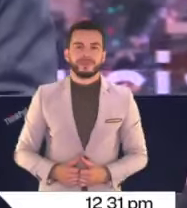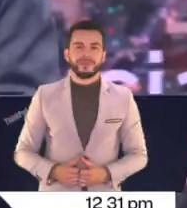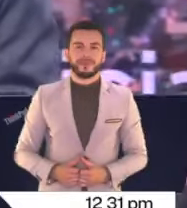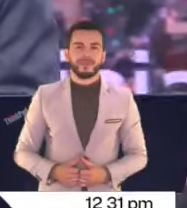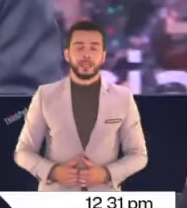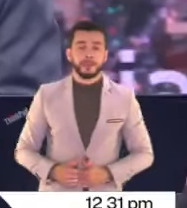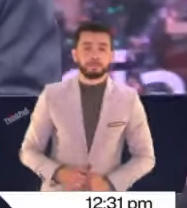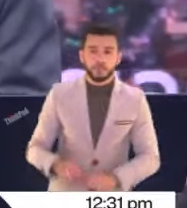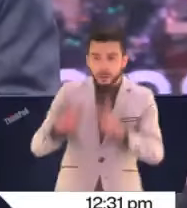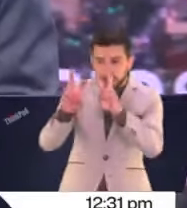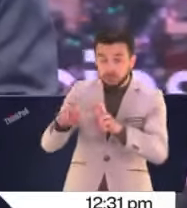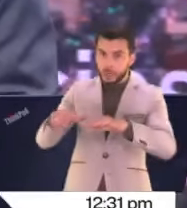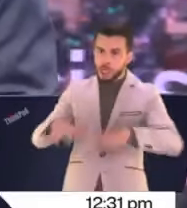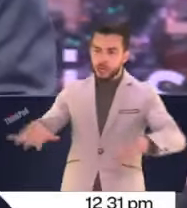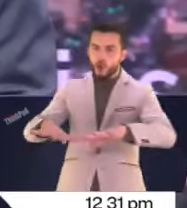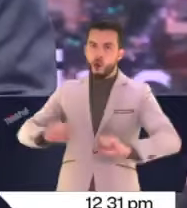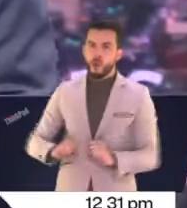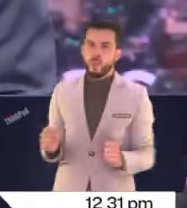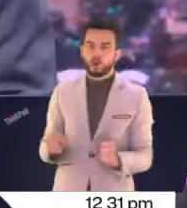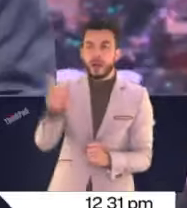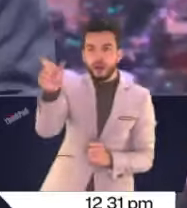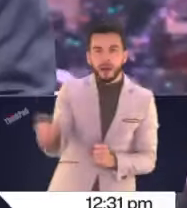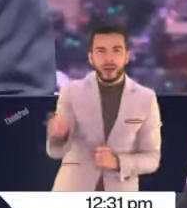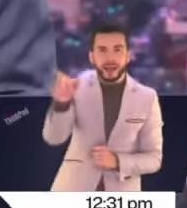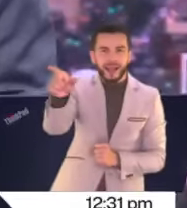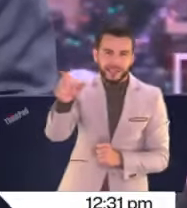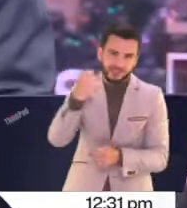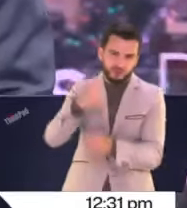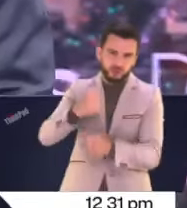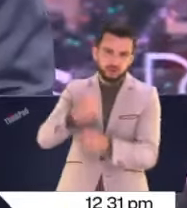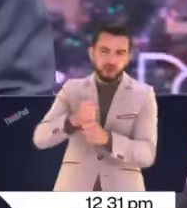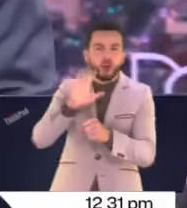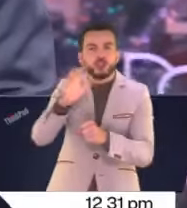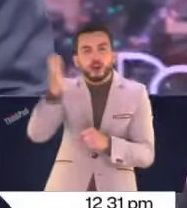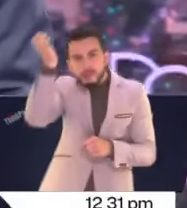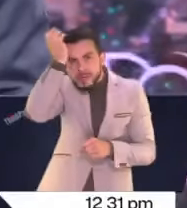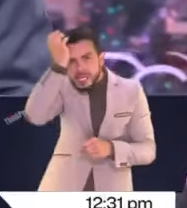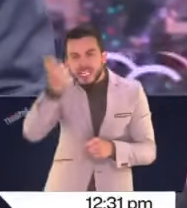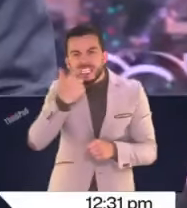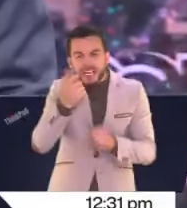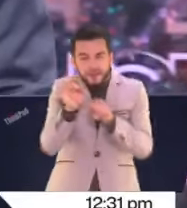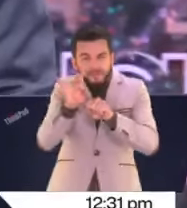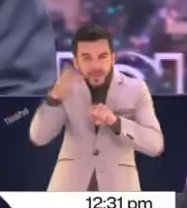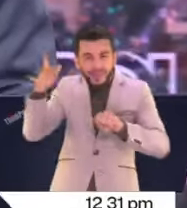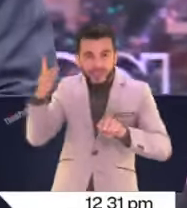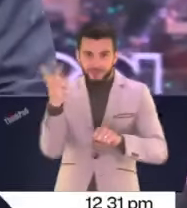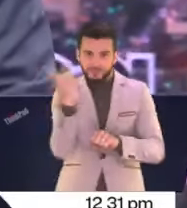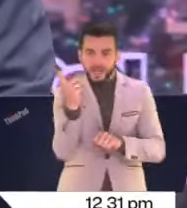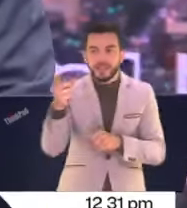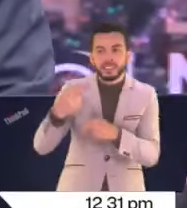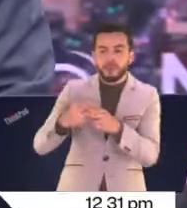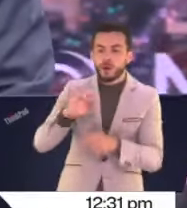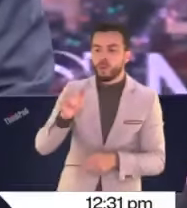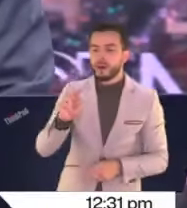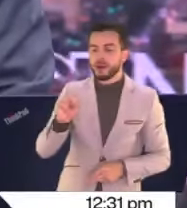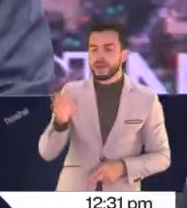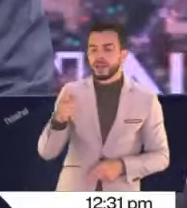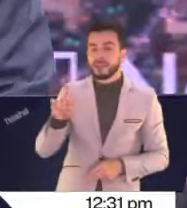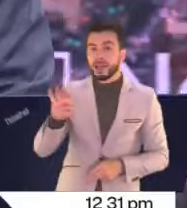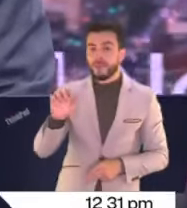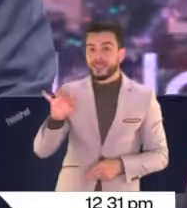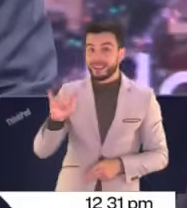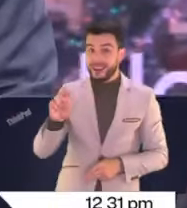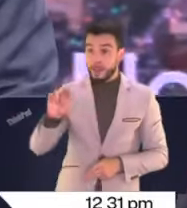investigan en Bogotá el asesinato del esmeraldero de boyacá Juan Sebastián Aguilar El hombre habría sido ultimado por un Franco